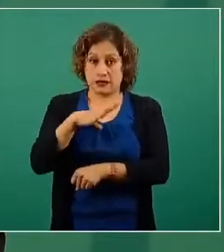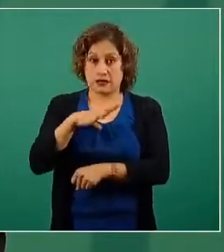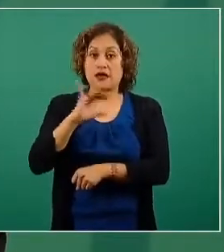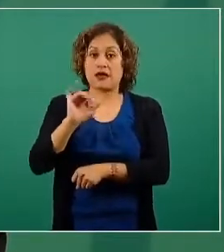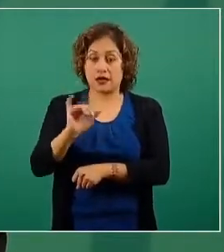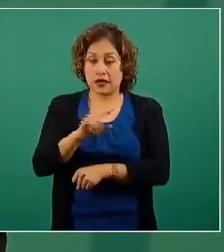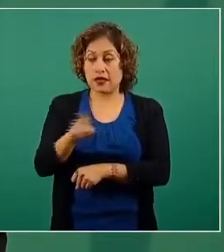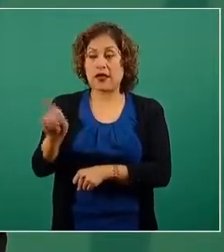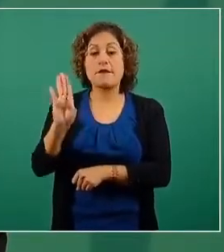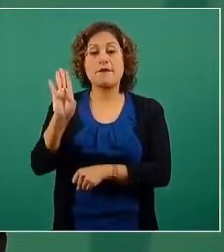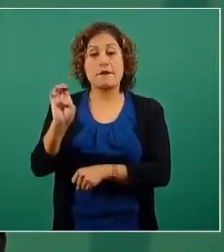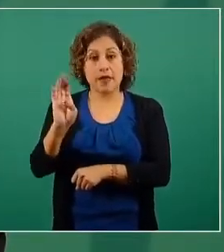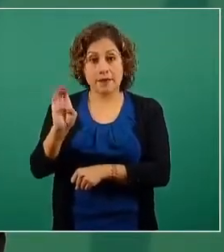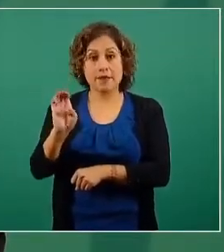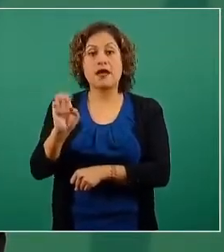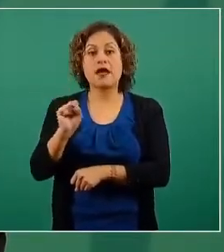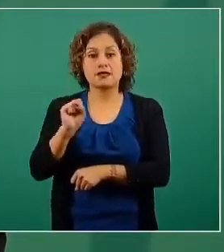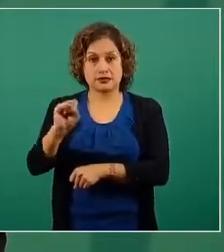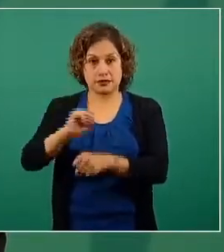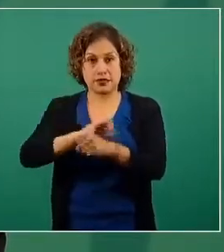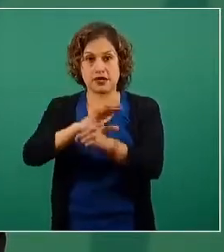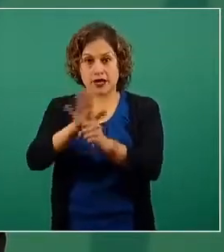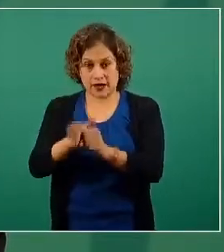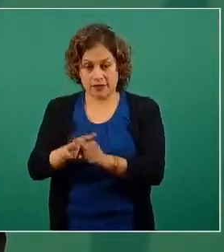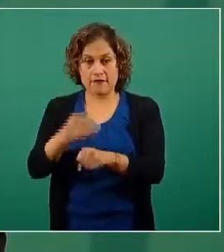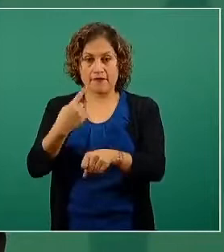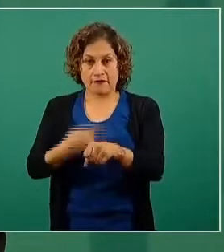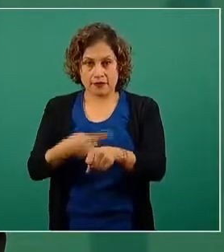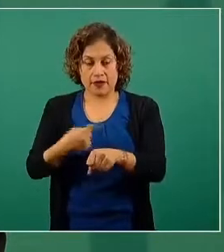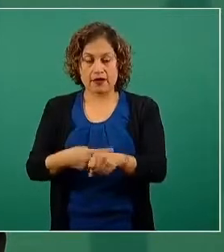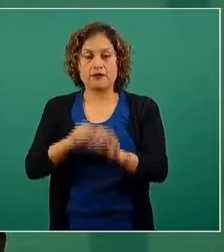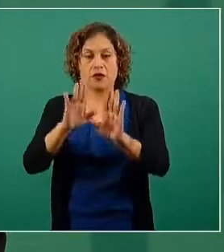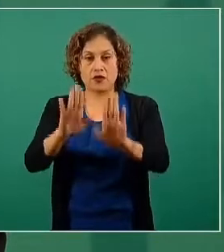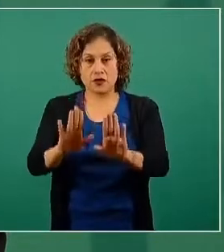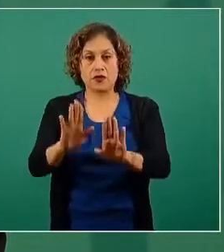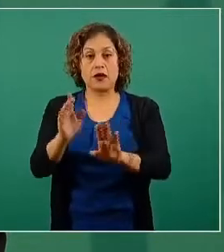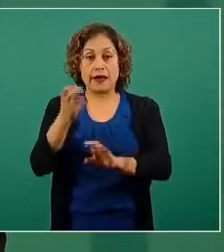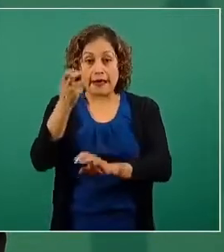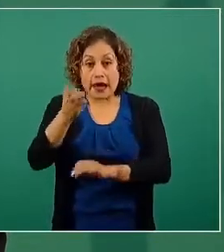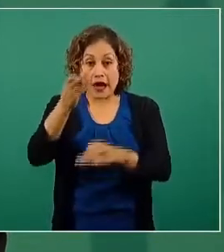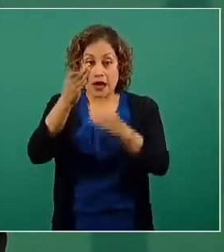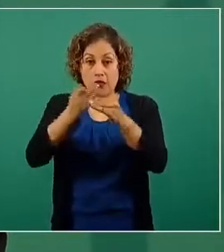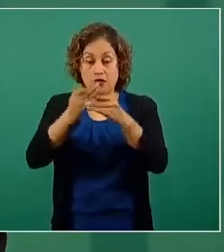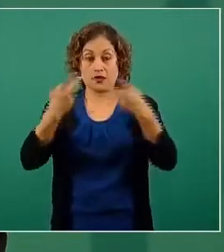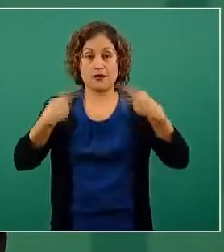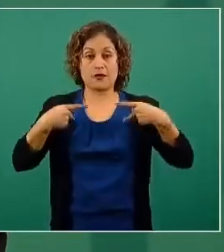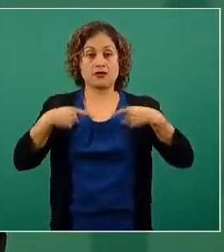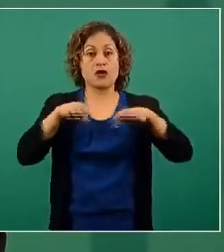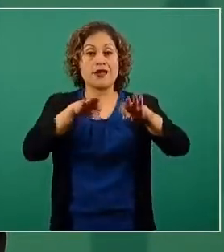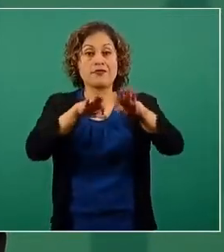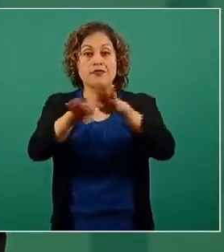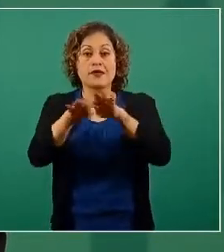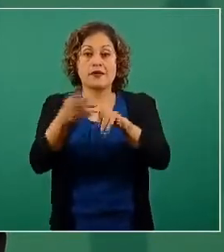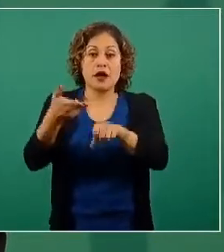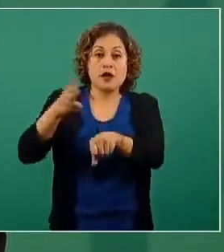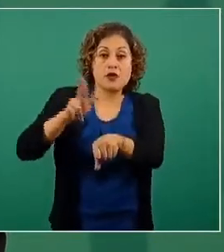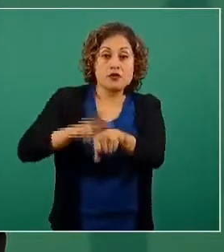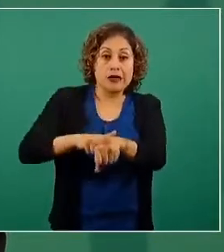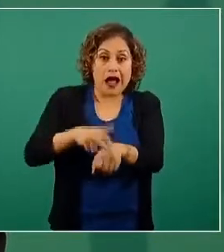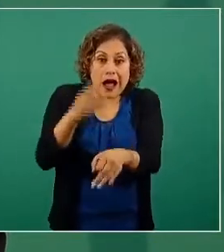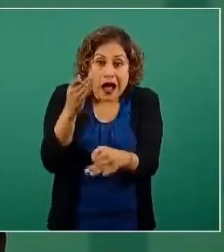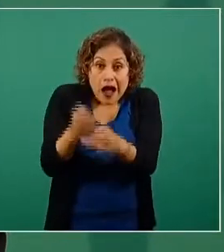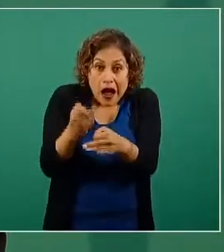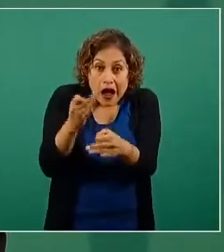positivos. Aquel personal de salud que no está identificado como primera línea, que se encuentra probablemente resguardado en casa porque